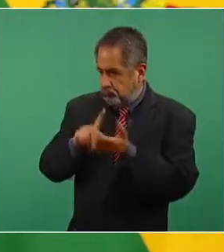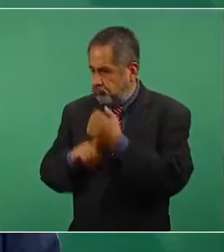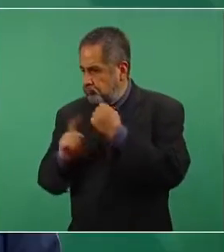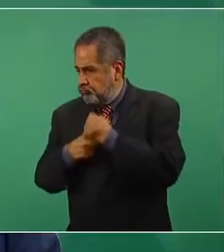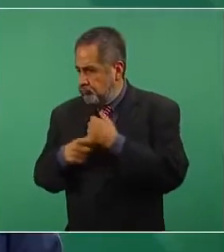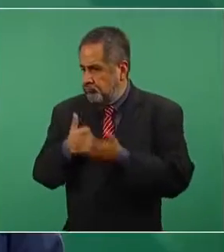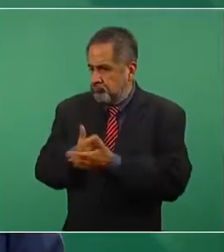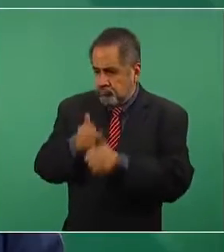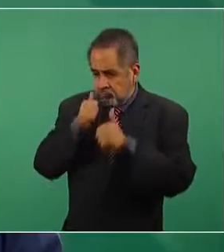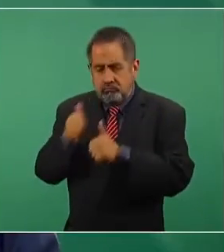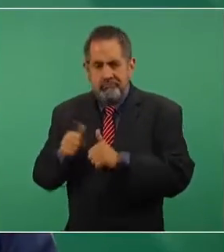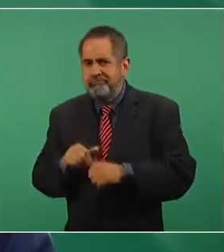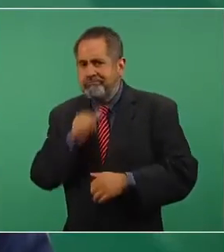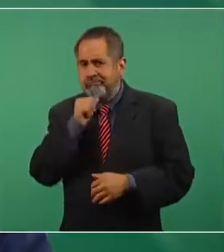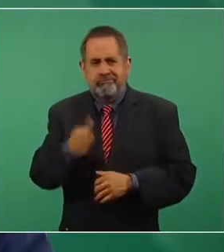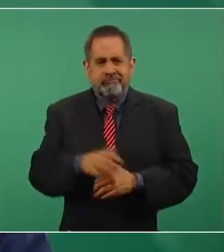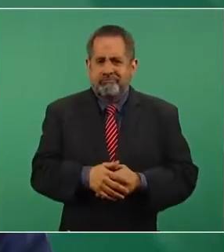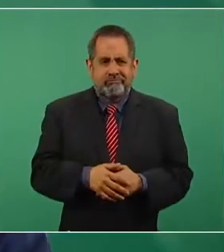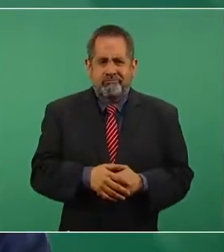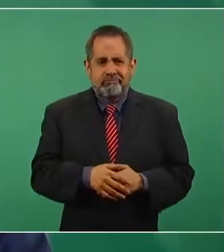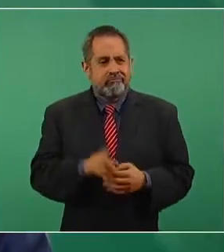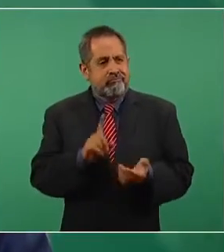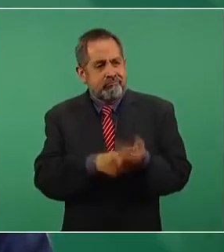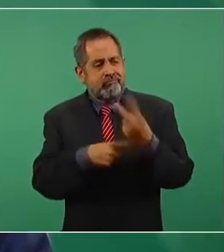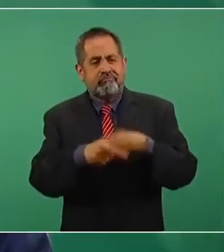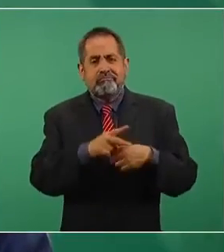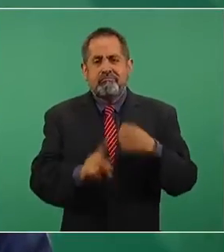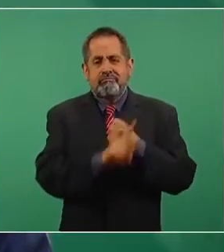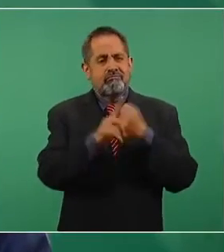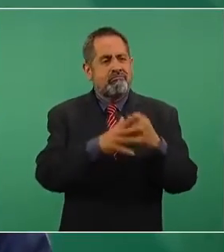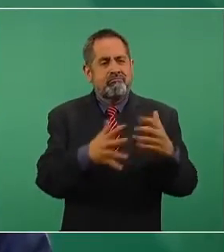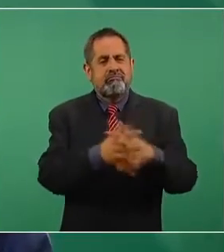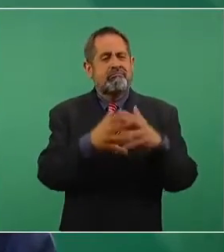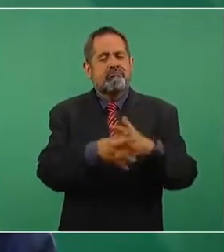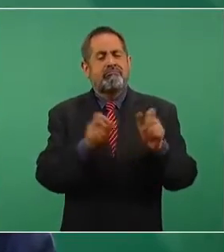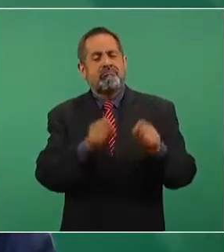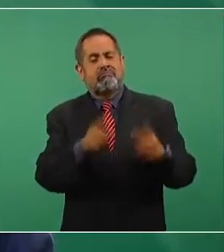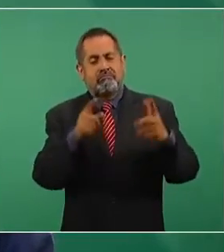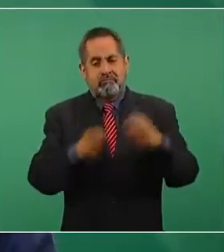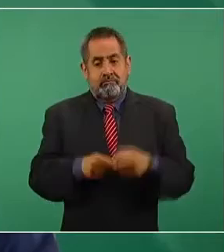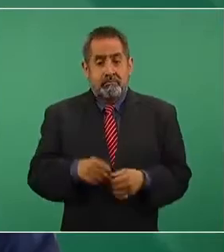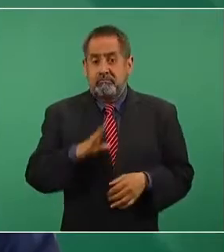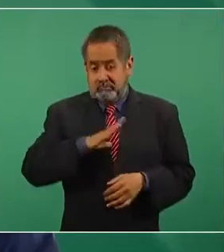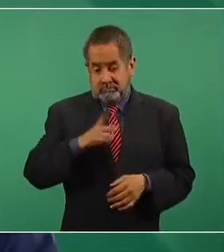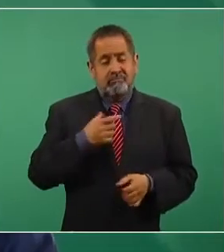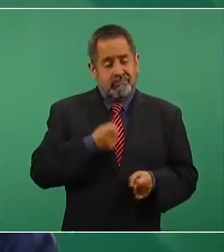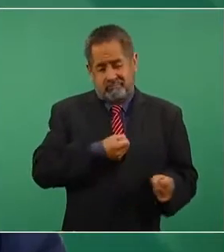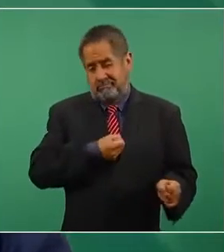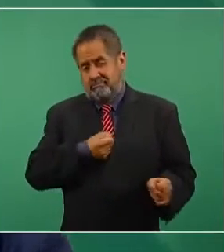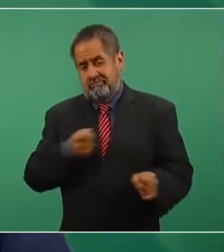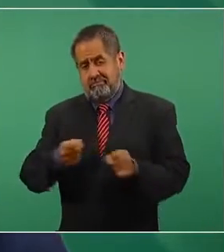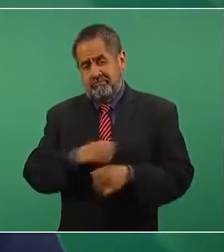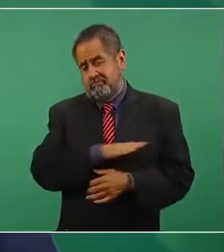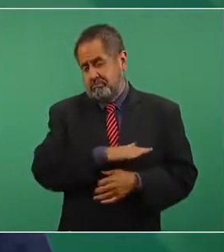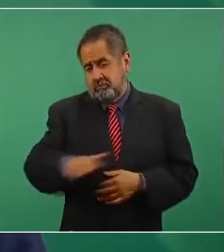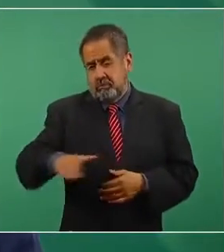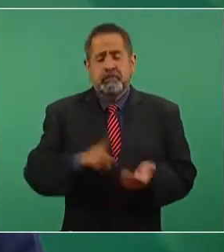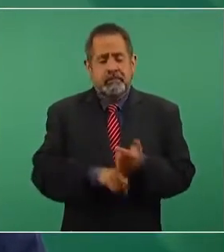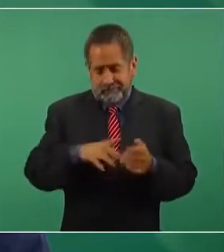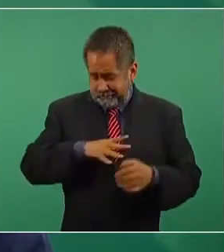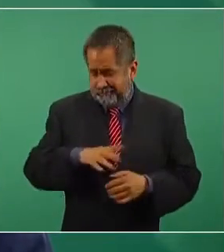que originaban la violencia, y hubieron masacres. Y aquí